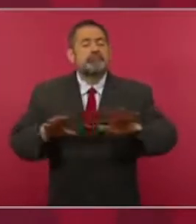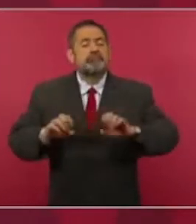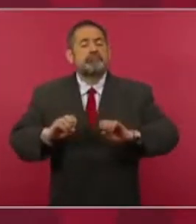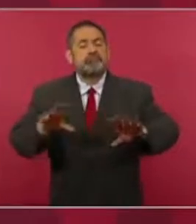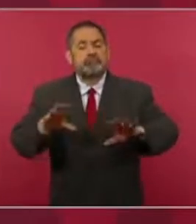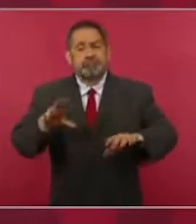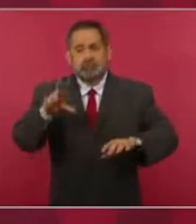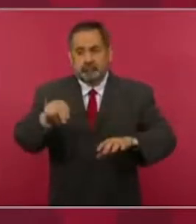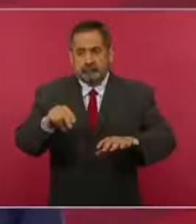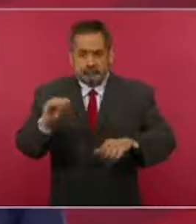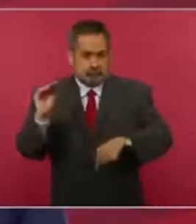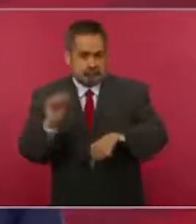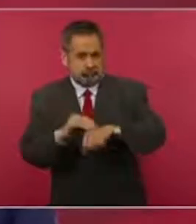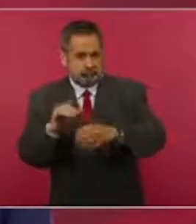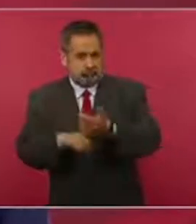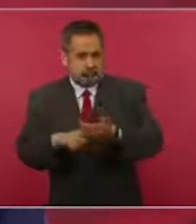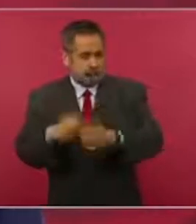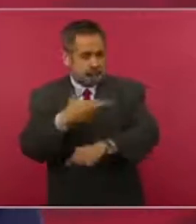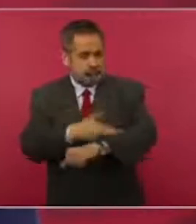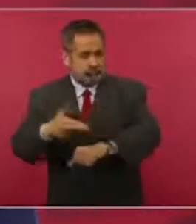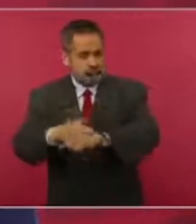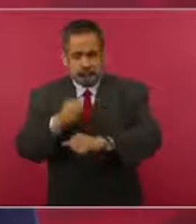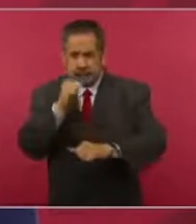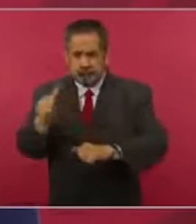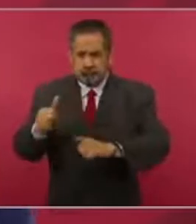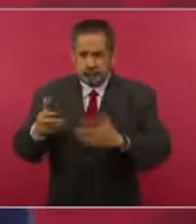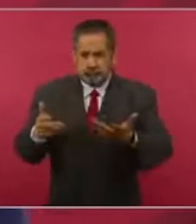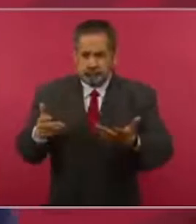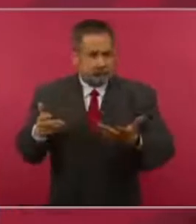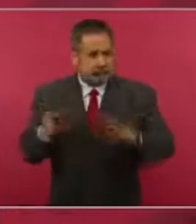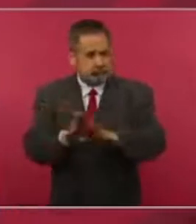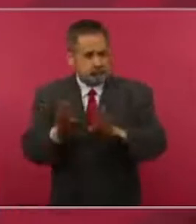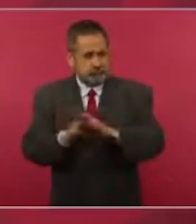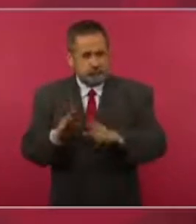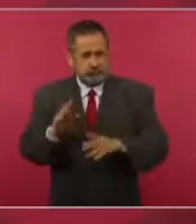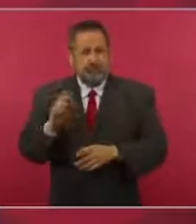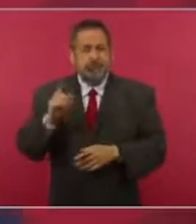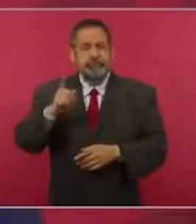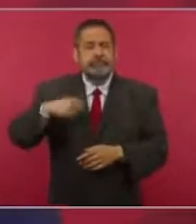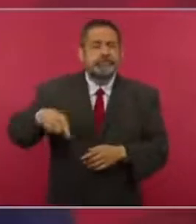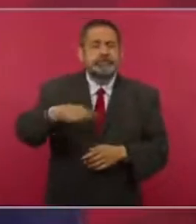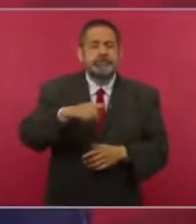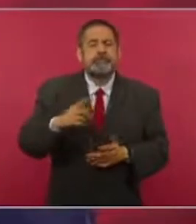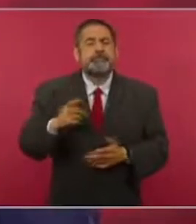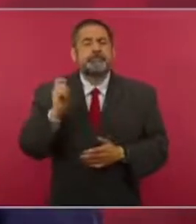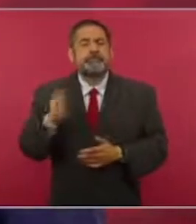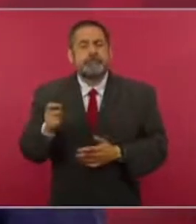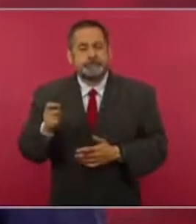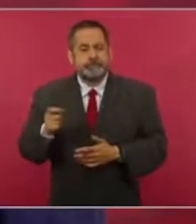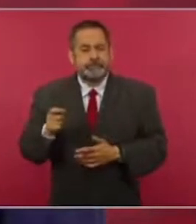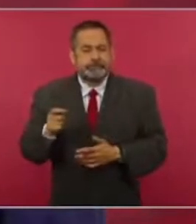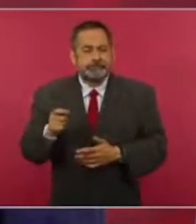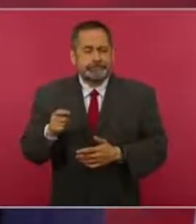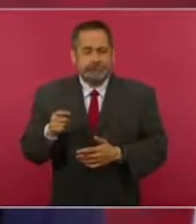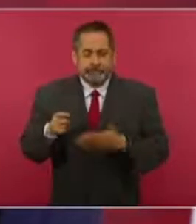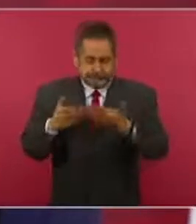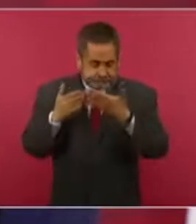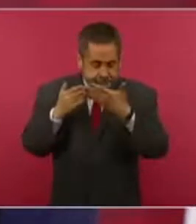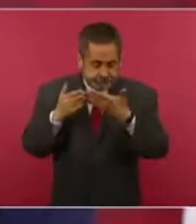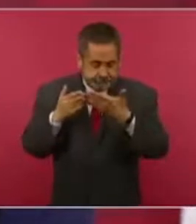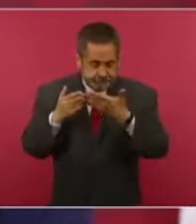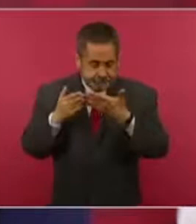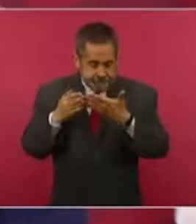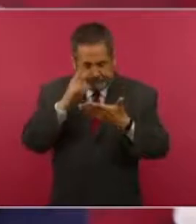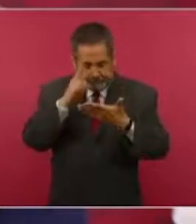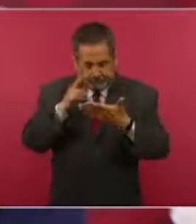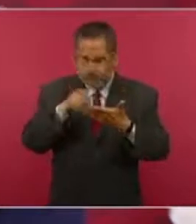no establezcan normas o cancelen, desechen